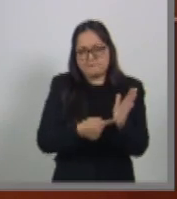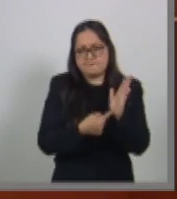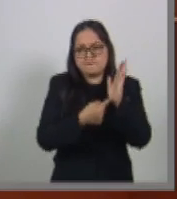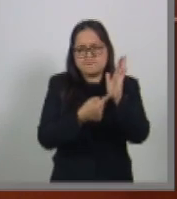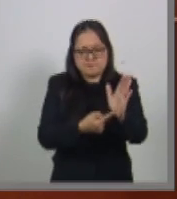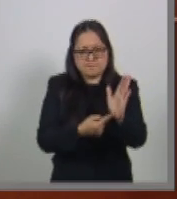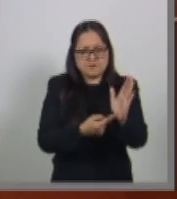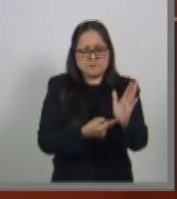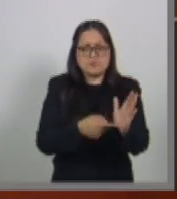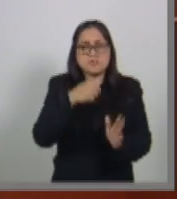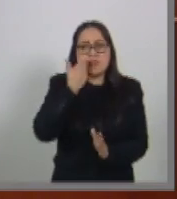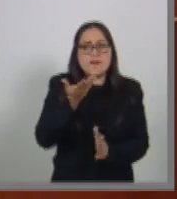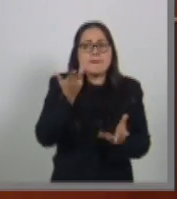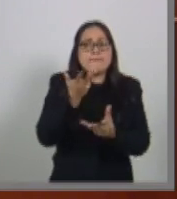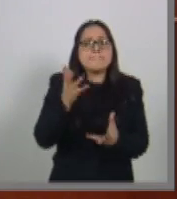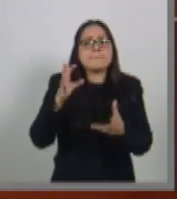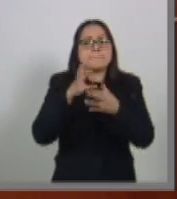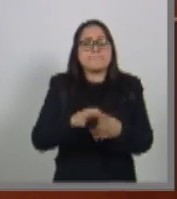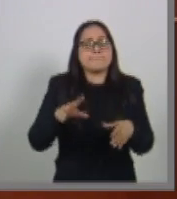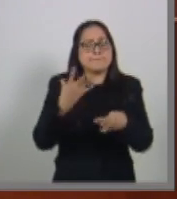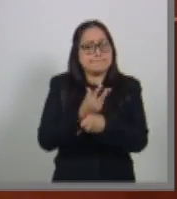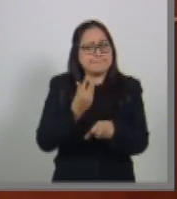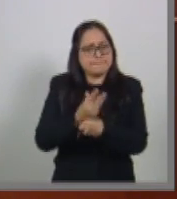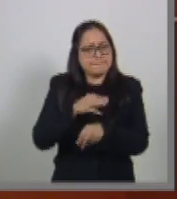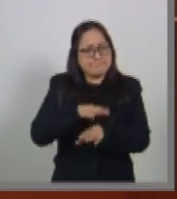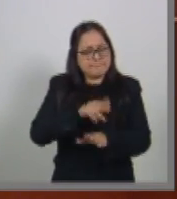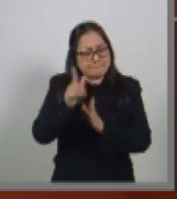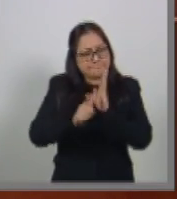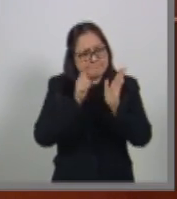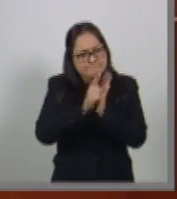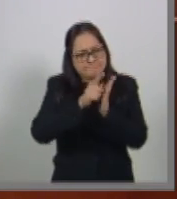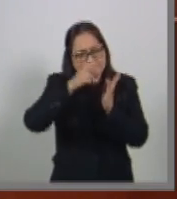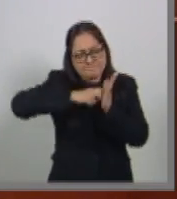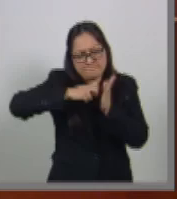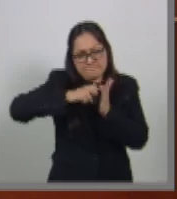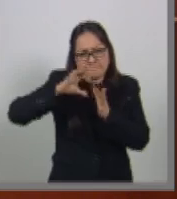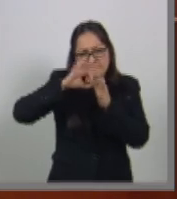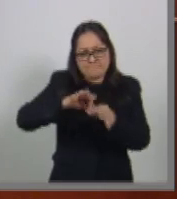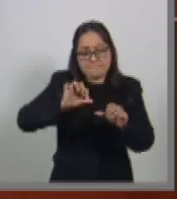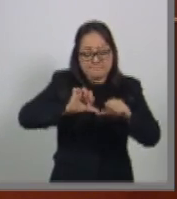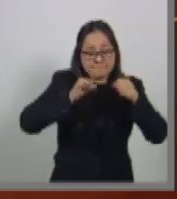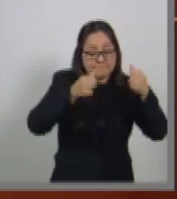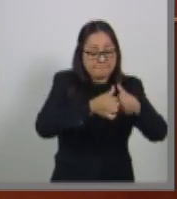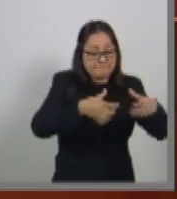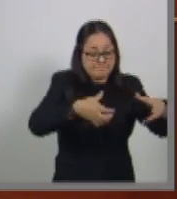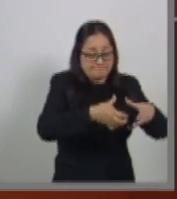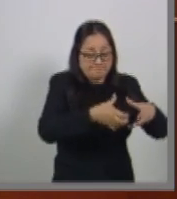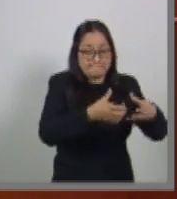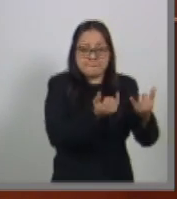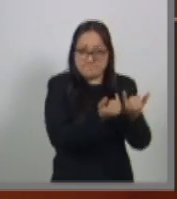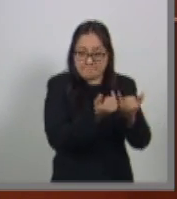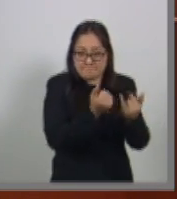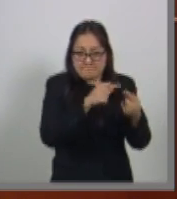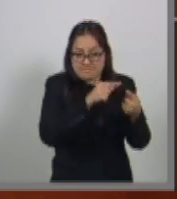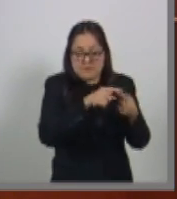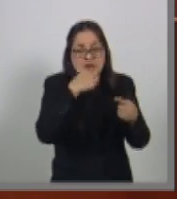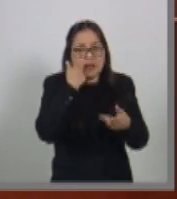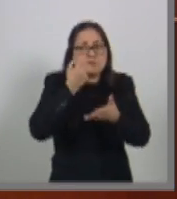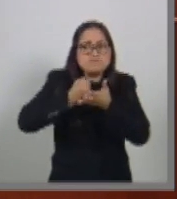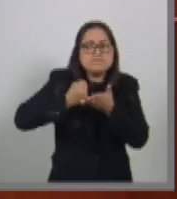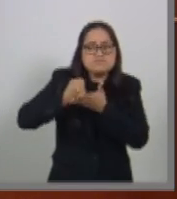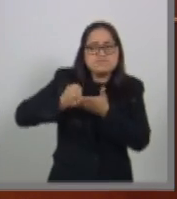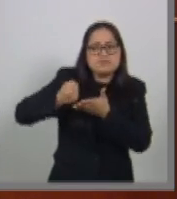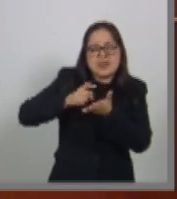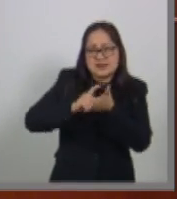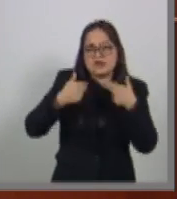pretende contribuir a mejorar el marco normativo tanto de las organizaciones de la sociedad civil que luchan por la defensa